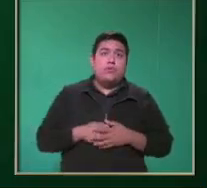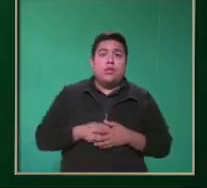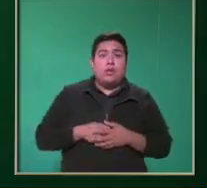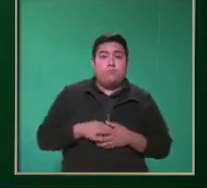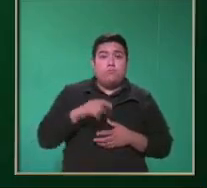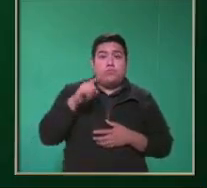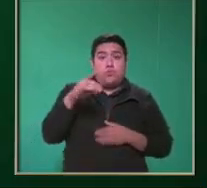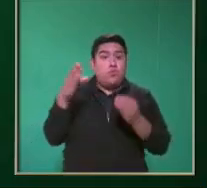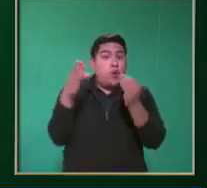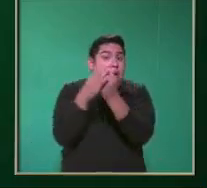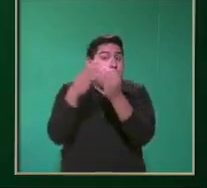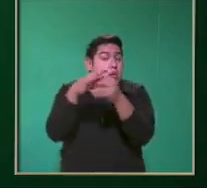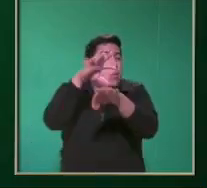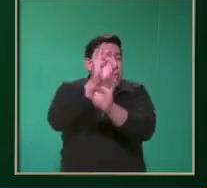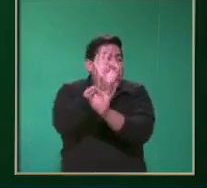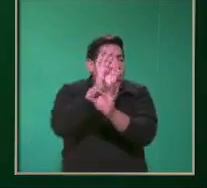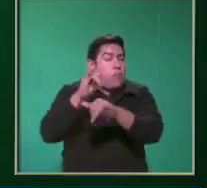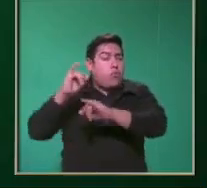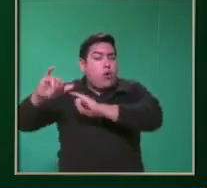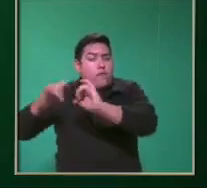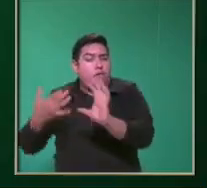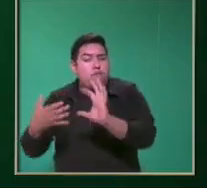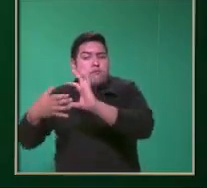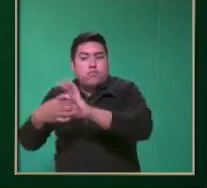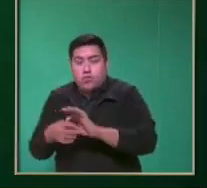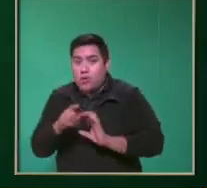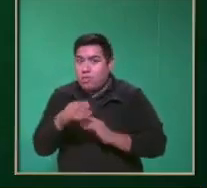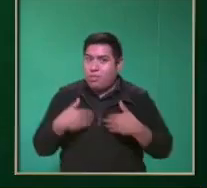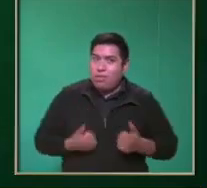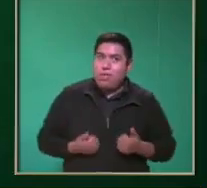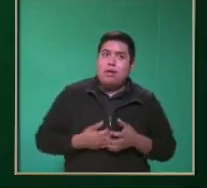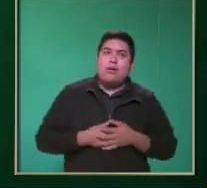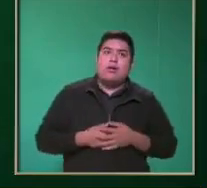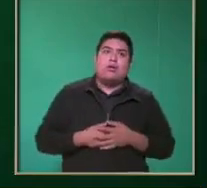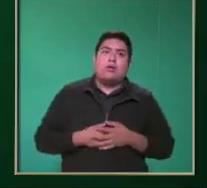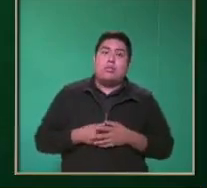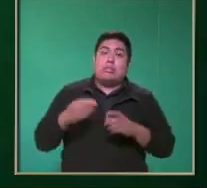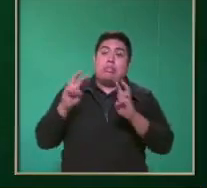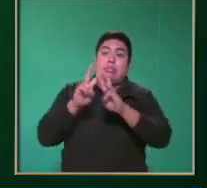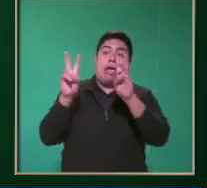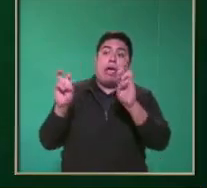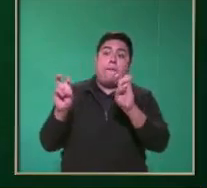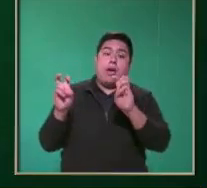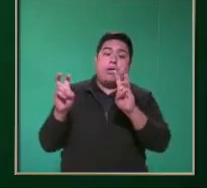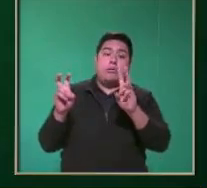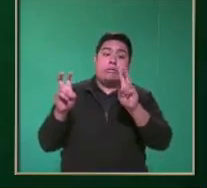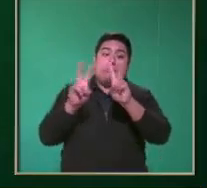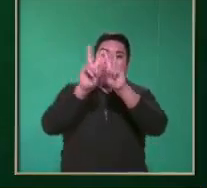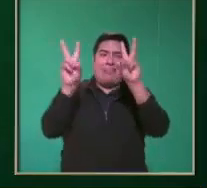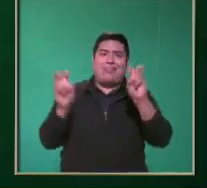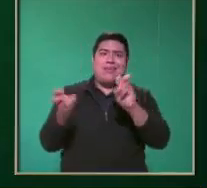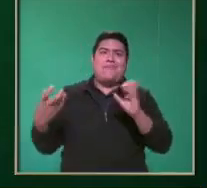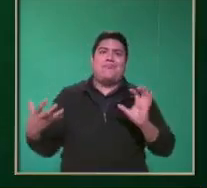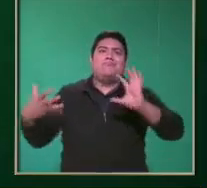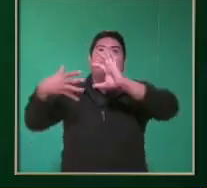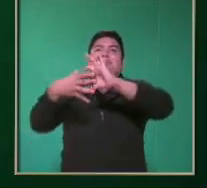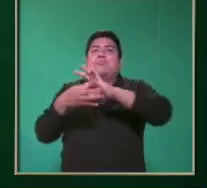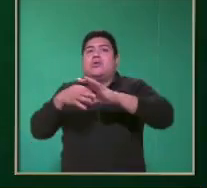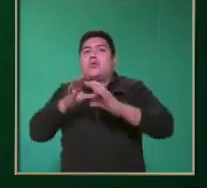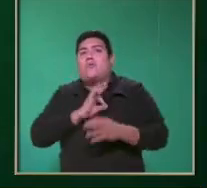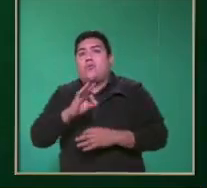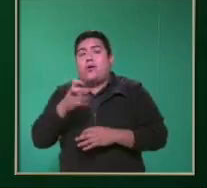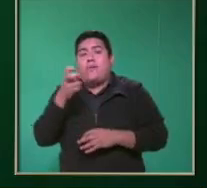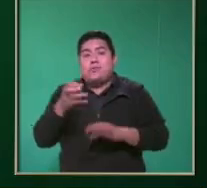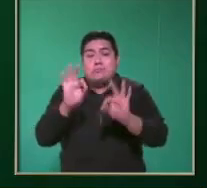de ciencias y de geografía, puedes darte cuenta que hay temas que son comunes o que pueden ser comunes. De aquí la importancia